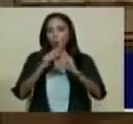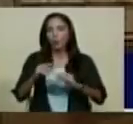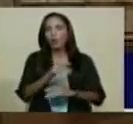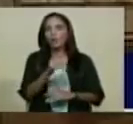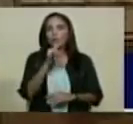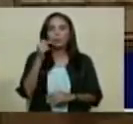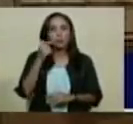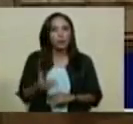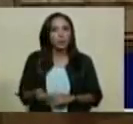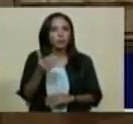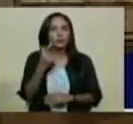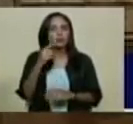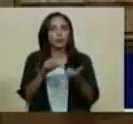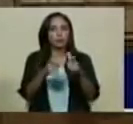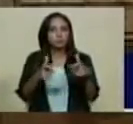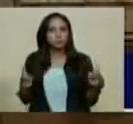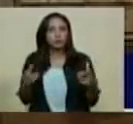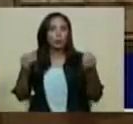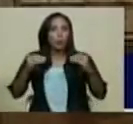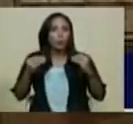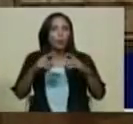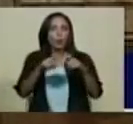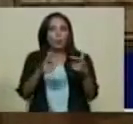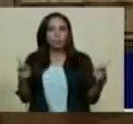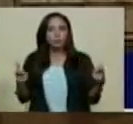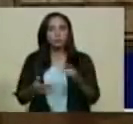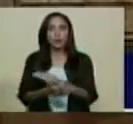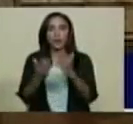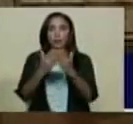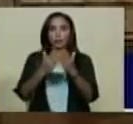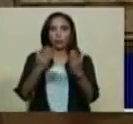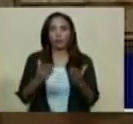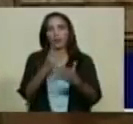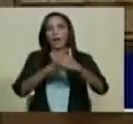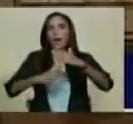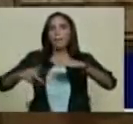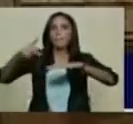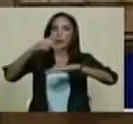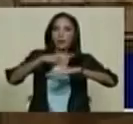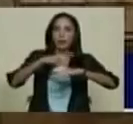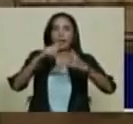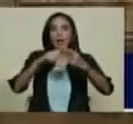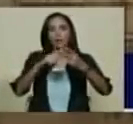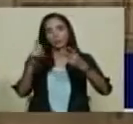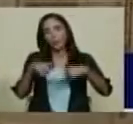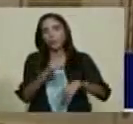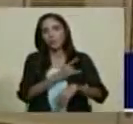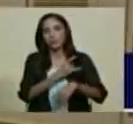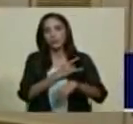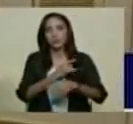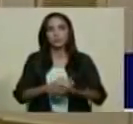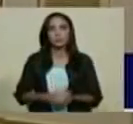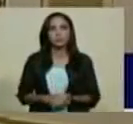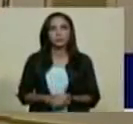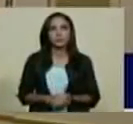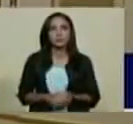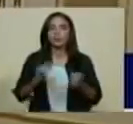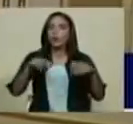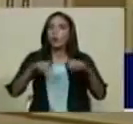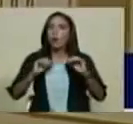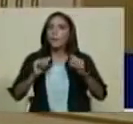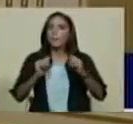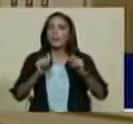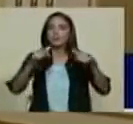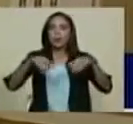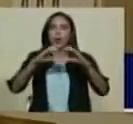de cómo va creciendo la población de pregrado y posgrado, ¿no? Hoy están arrancando